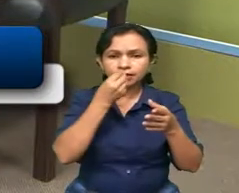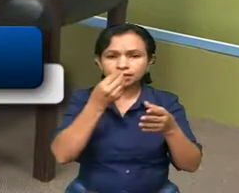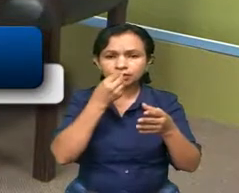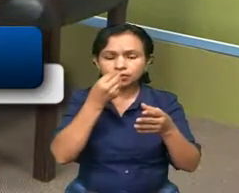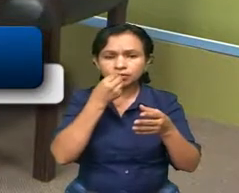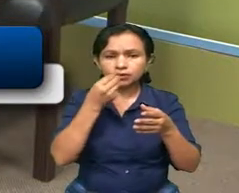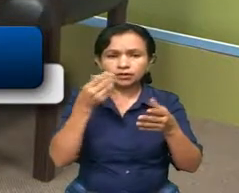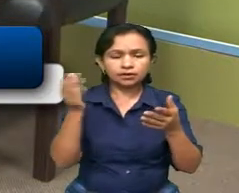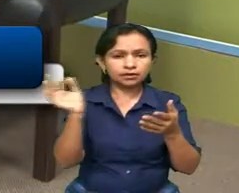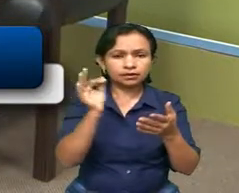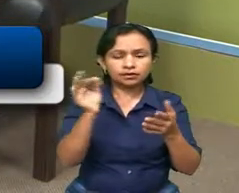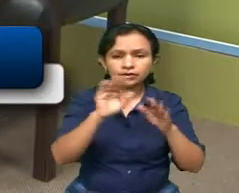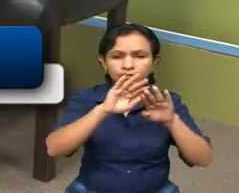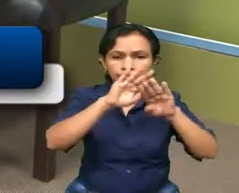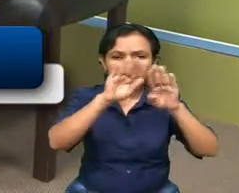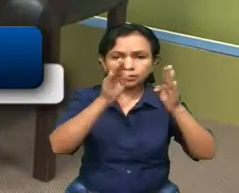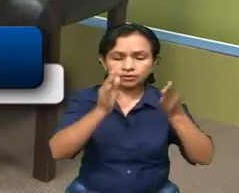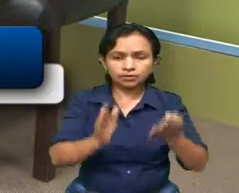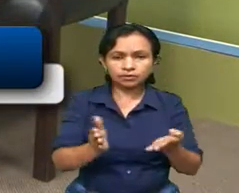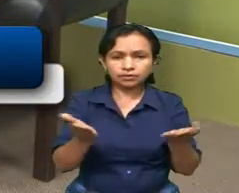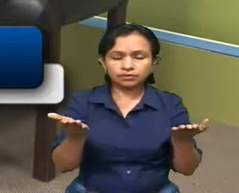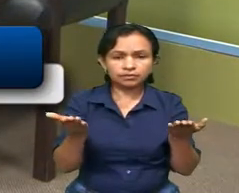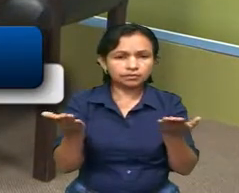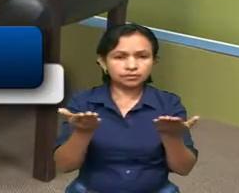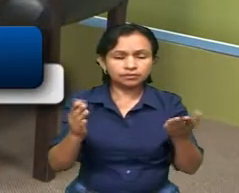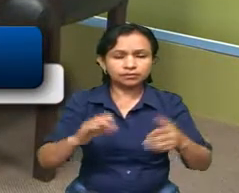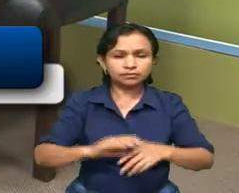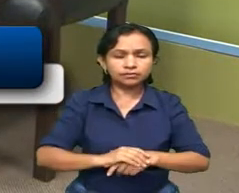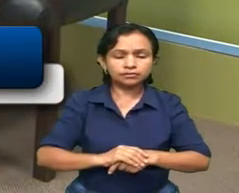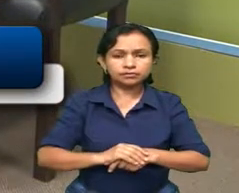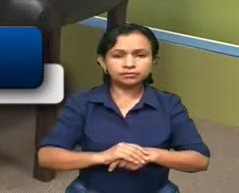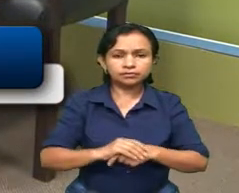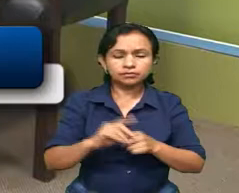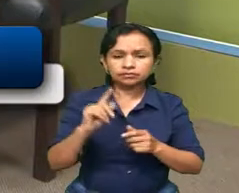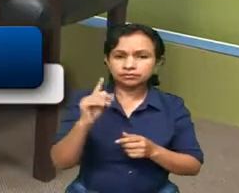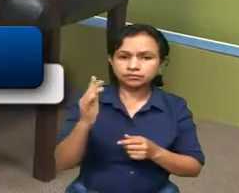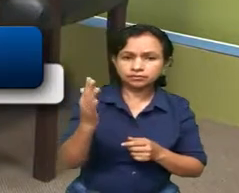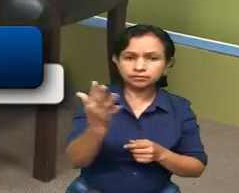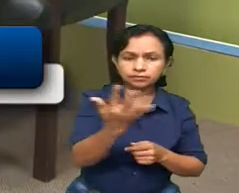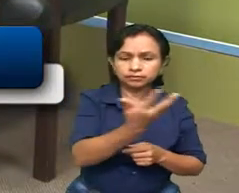nutricionalmente a este tipo de mujeres que están en la etapa del puerperio? En todos los